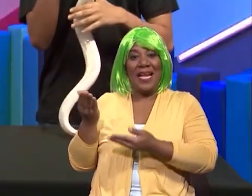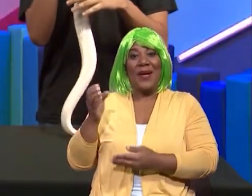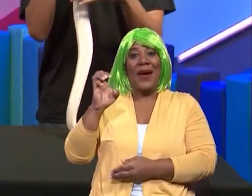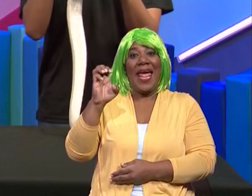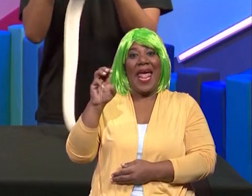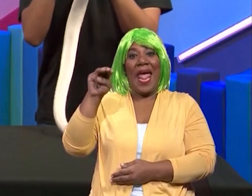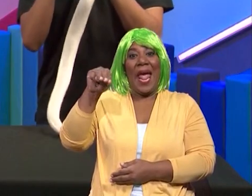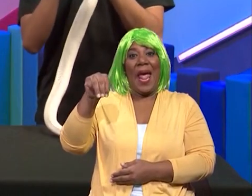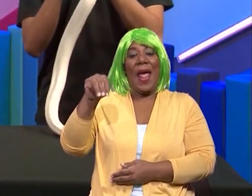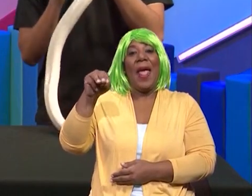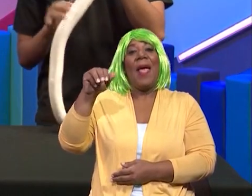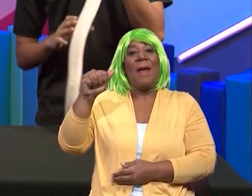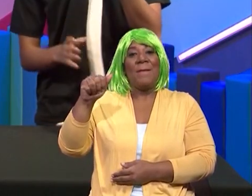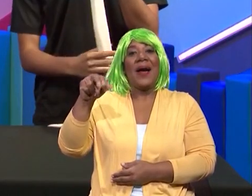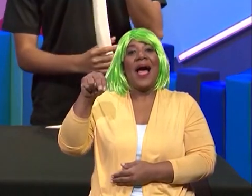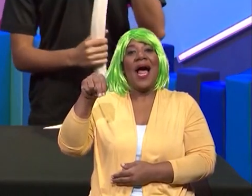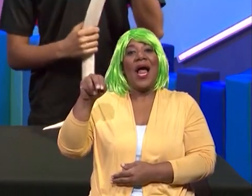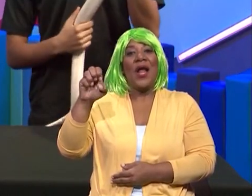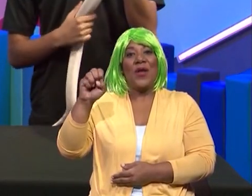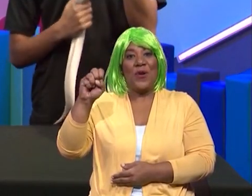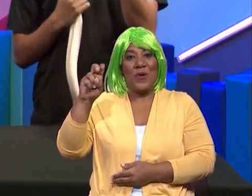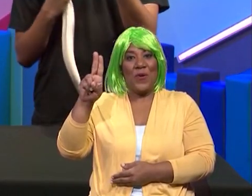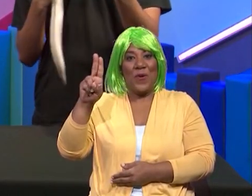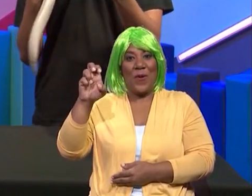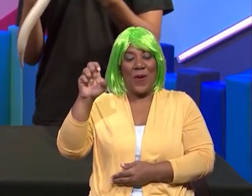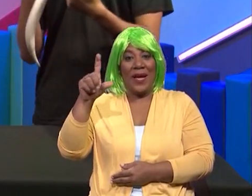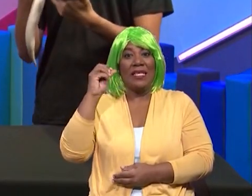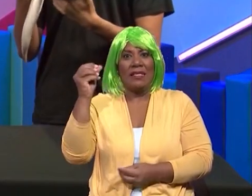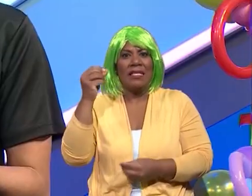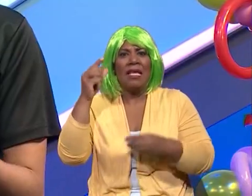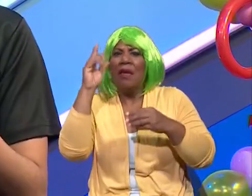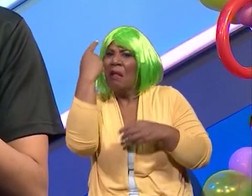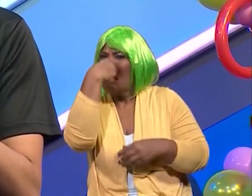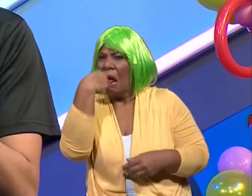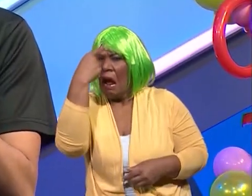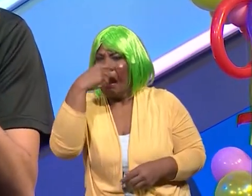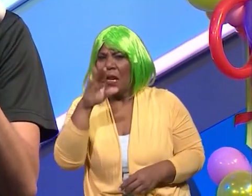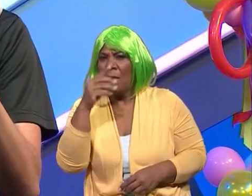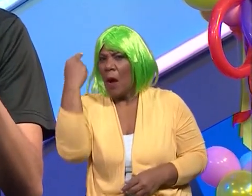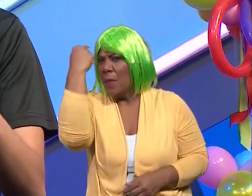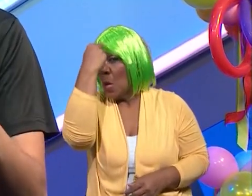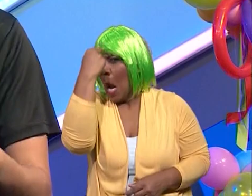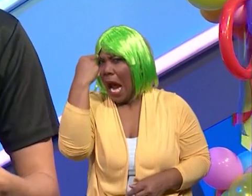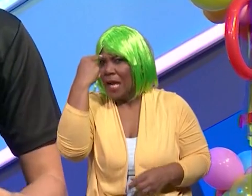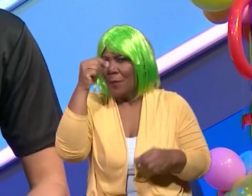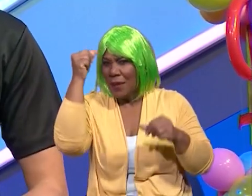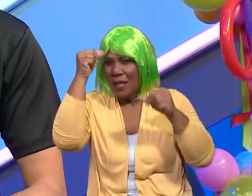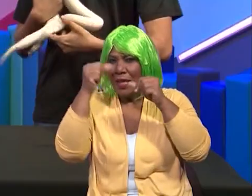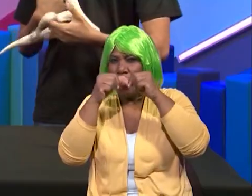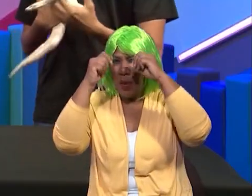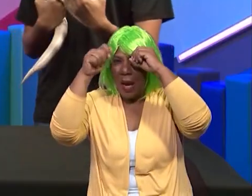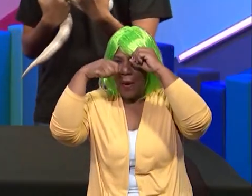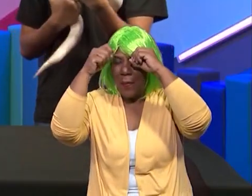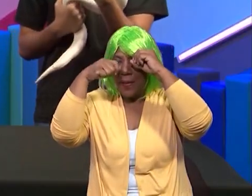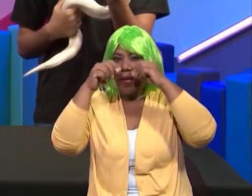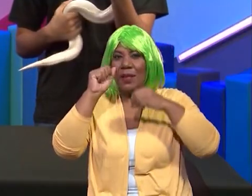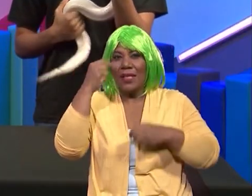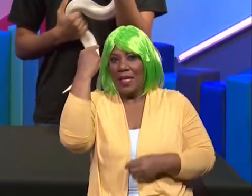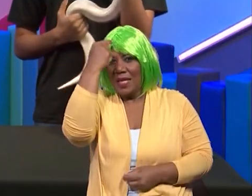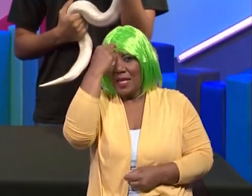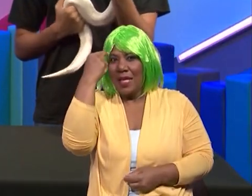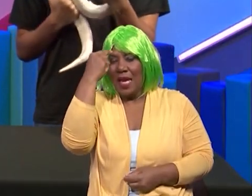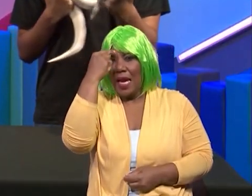Emmanuel. Se parece mucho a Harry Potter, ¿eh? La verdad que es mucho a Harry Potter, pero no es Harry Potter, ¿eh? No es Harry Potter. Sí, sí. Y para eso,